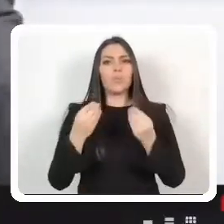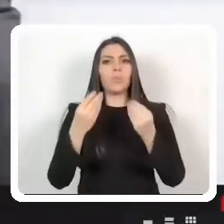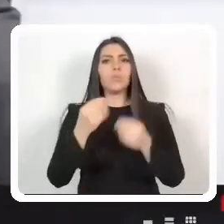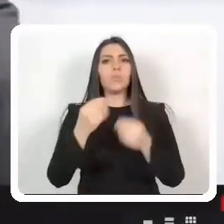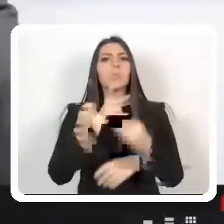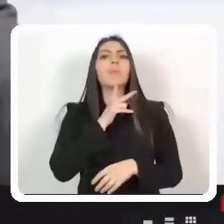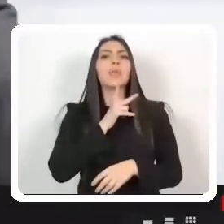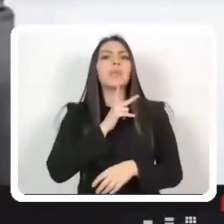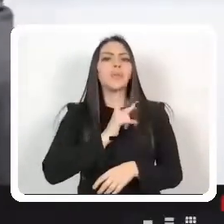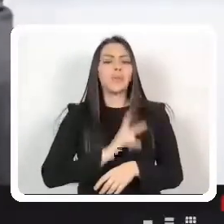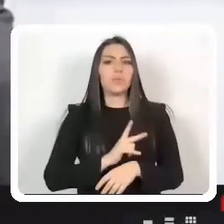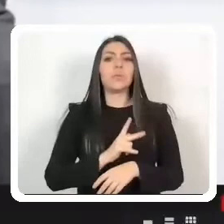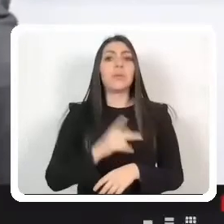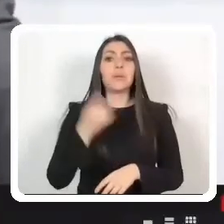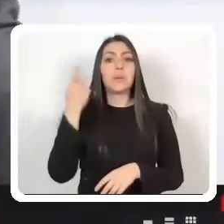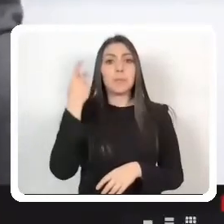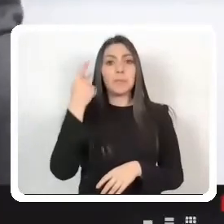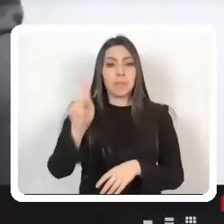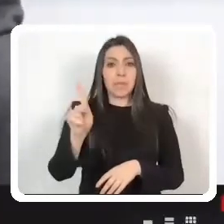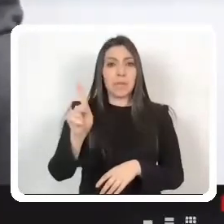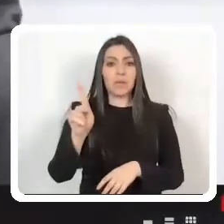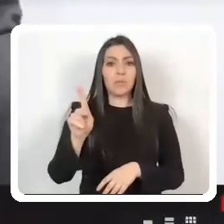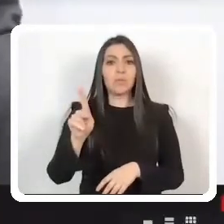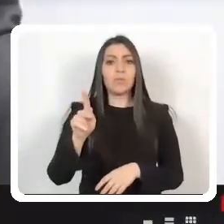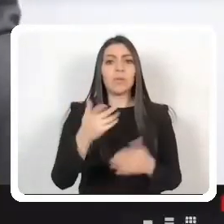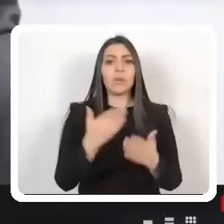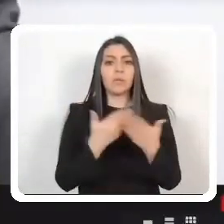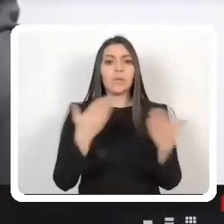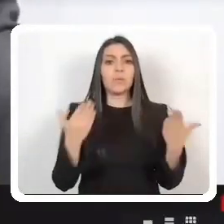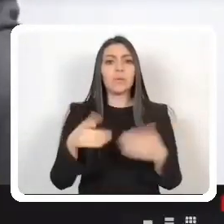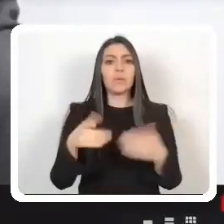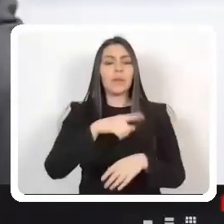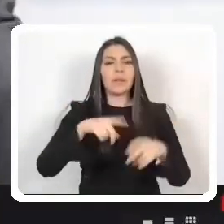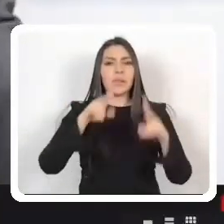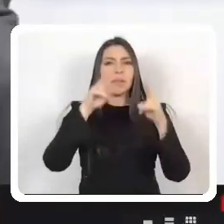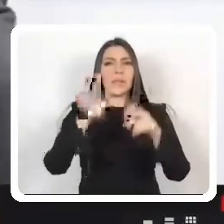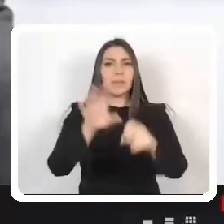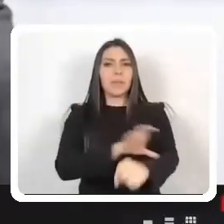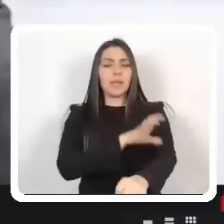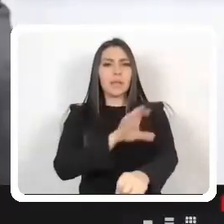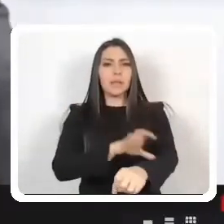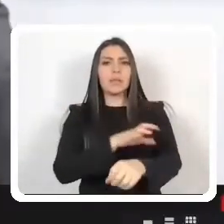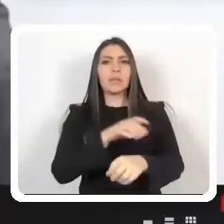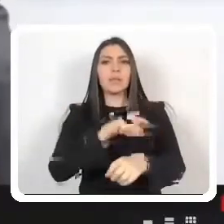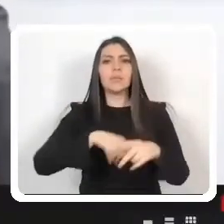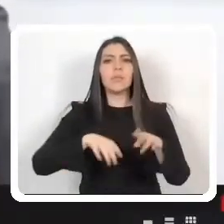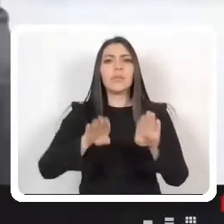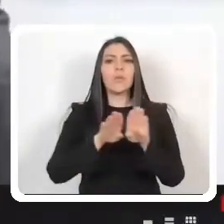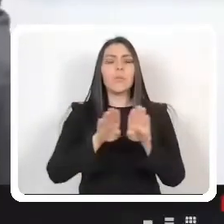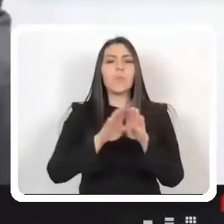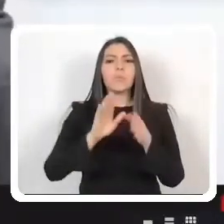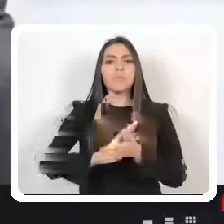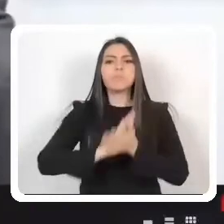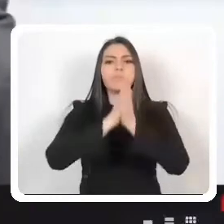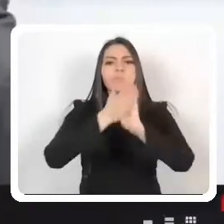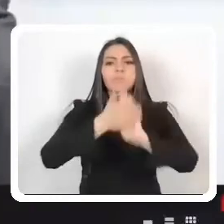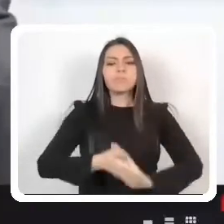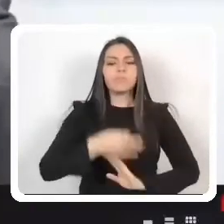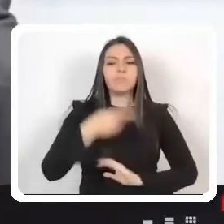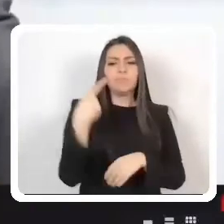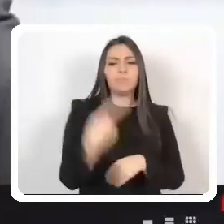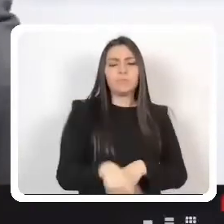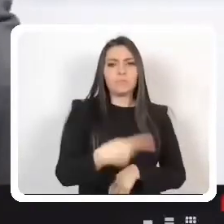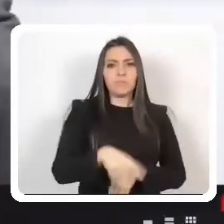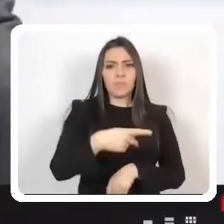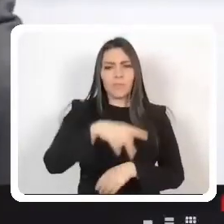Sin embargo, se ha jugado en el mercado energético con el esquema del país colonizado, abastecedor